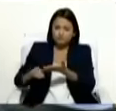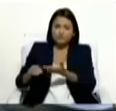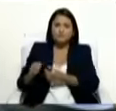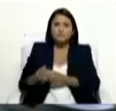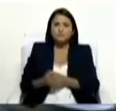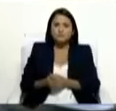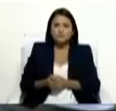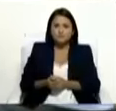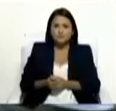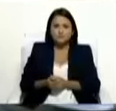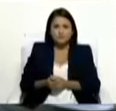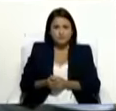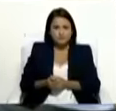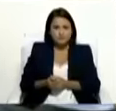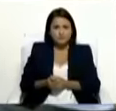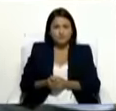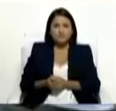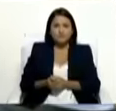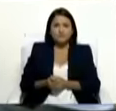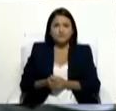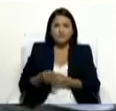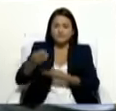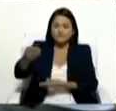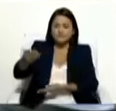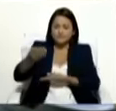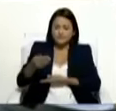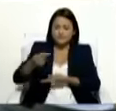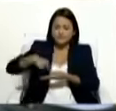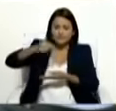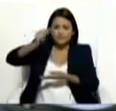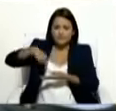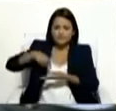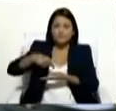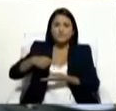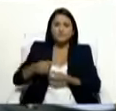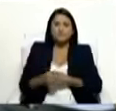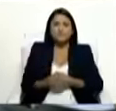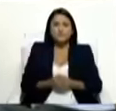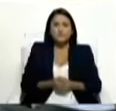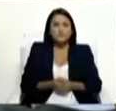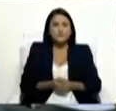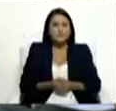dar acuse de recibo al presentante.